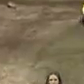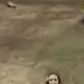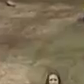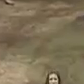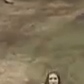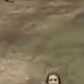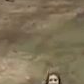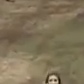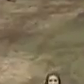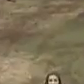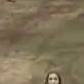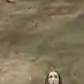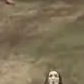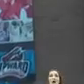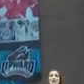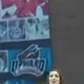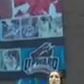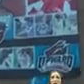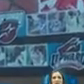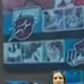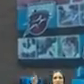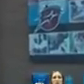de cuántas personas lograron escapar.